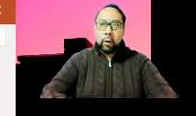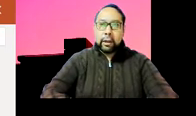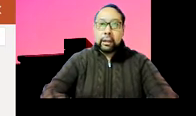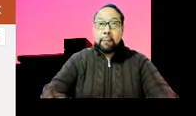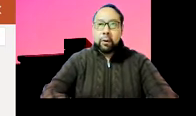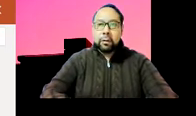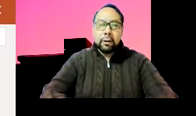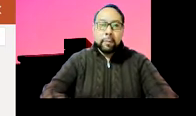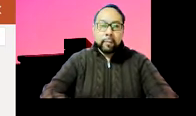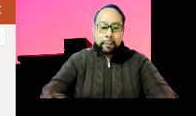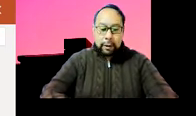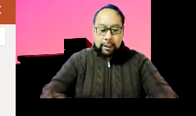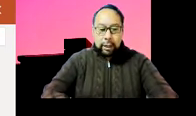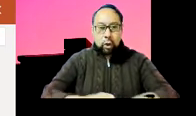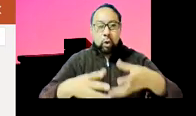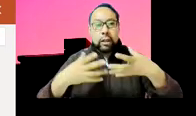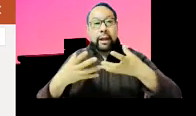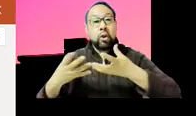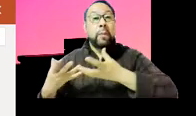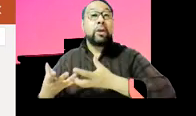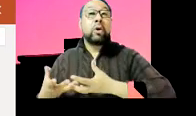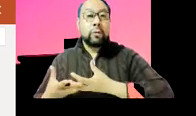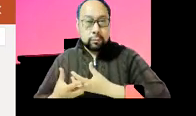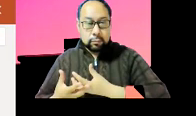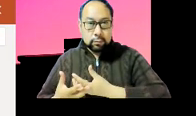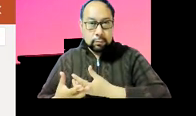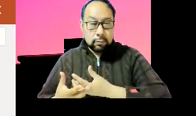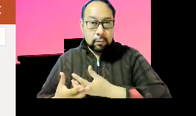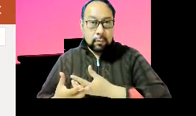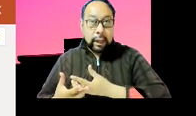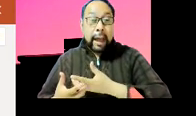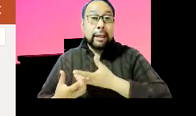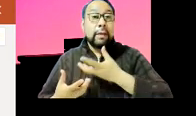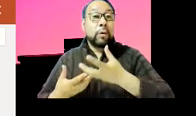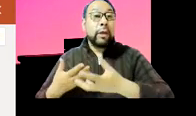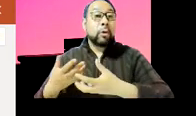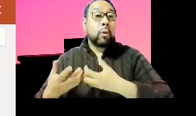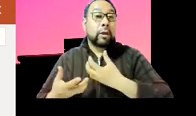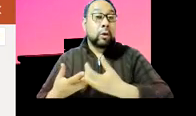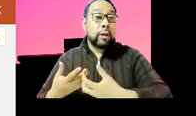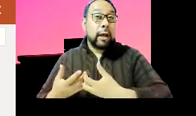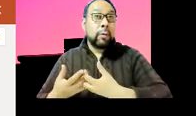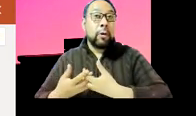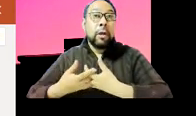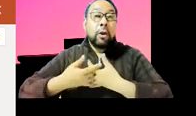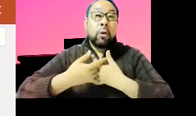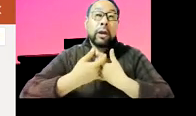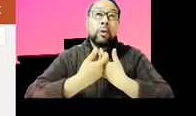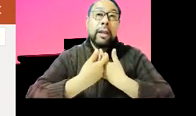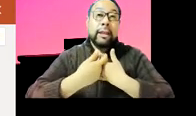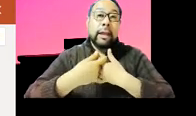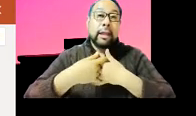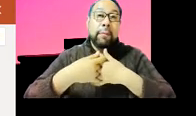¿Por qué? Porque estamos previniendo de un daño mayor. Ahí sí podemos coaccionar, bueno,